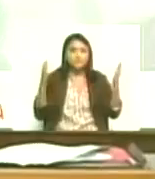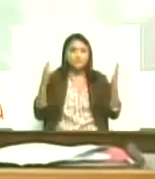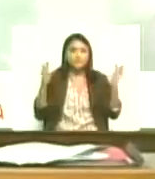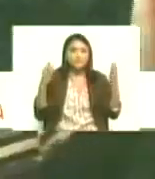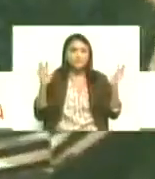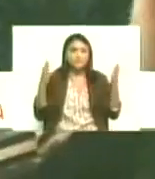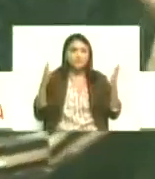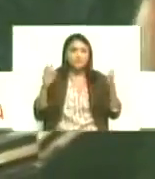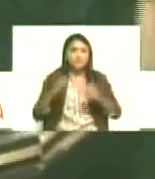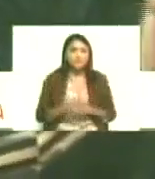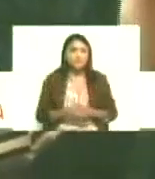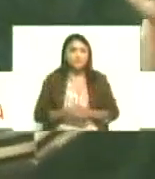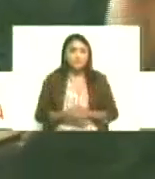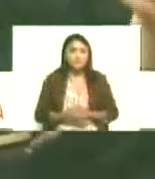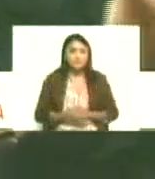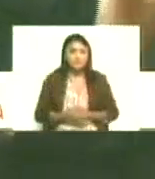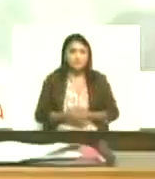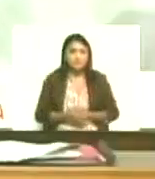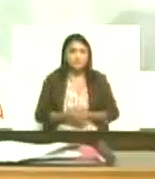En un ejercicio